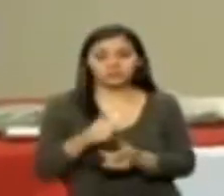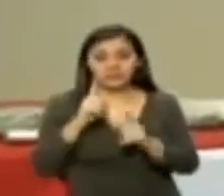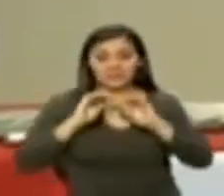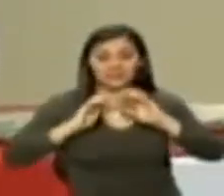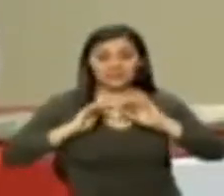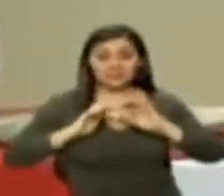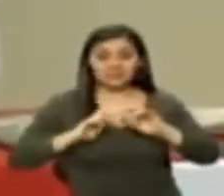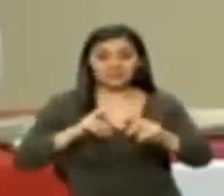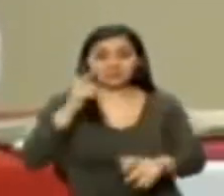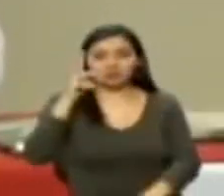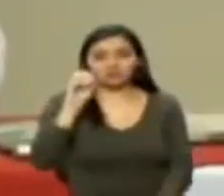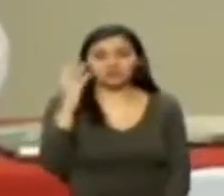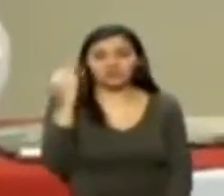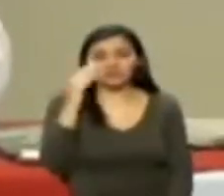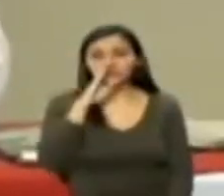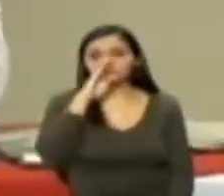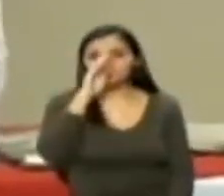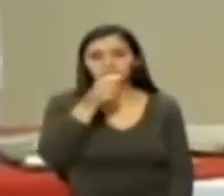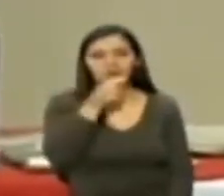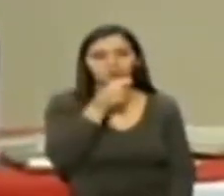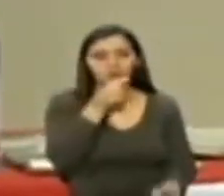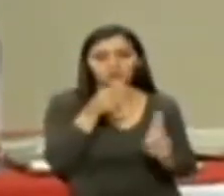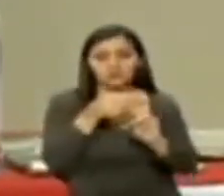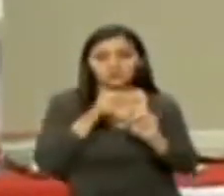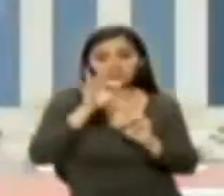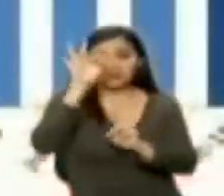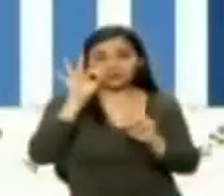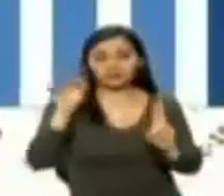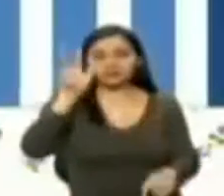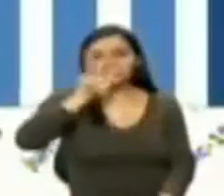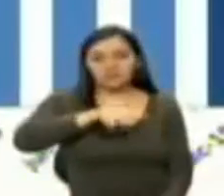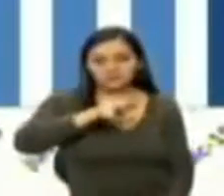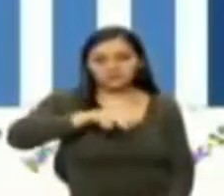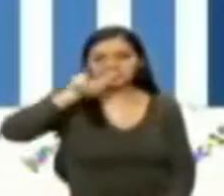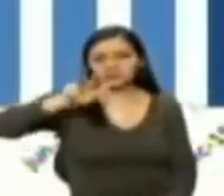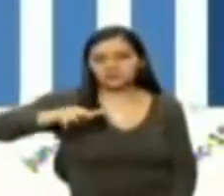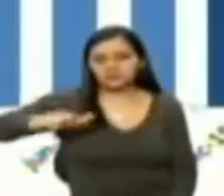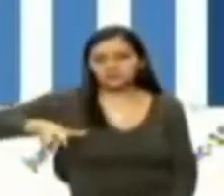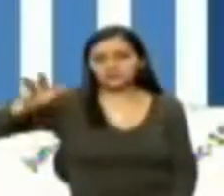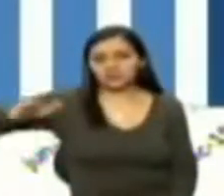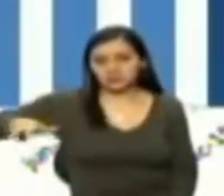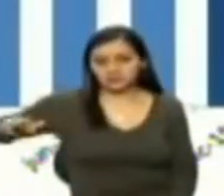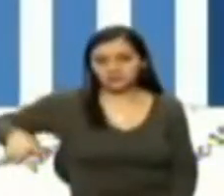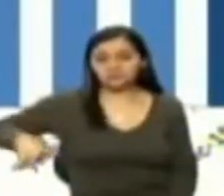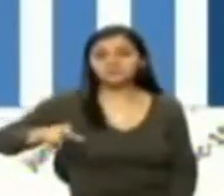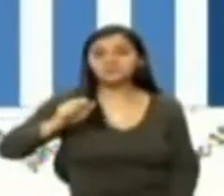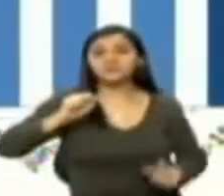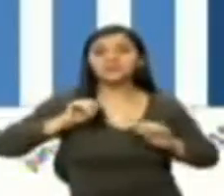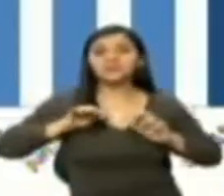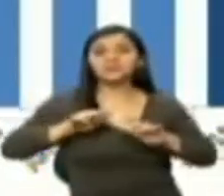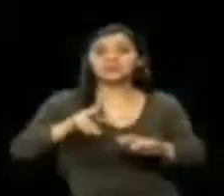las encuestas son trimestrales. La encuesta de septiembre de 2015, ponme la encuesta de septiembre de 2015, por favor,